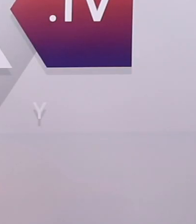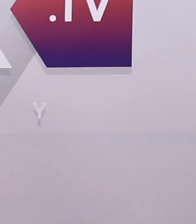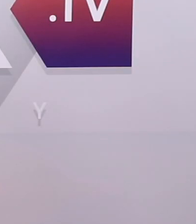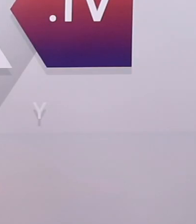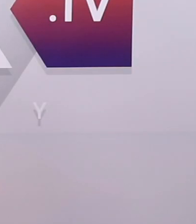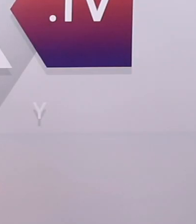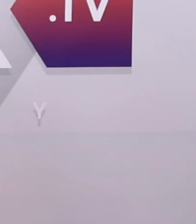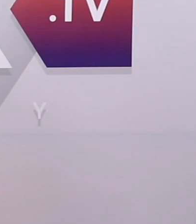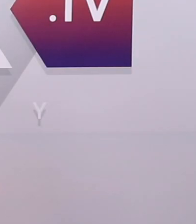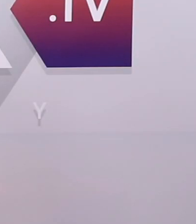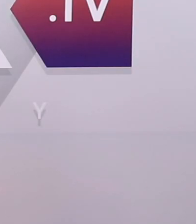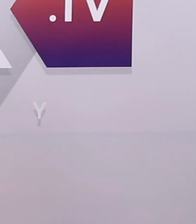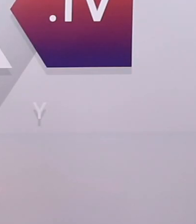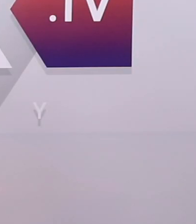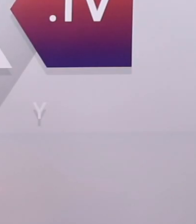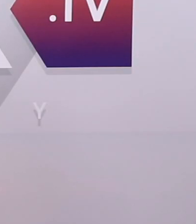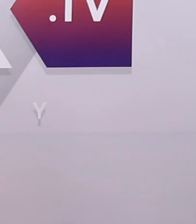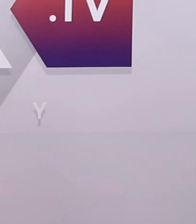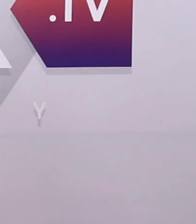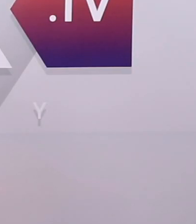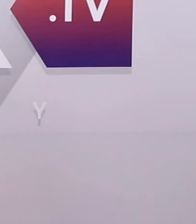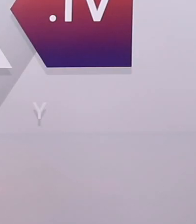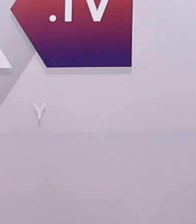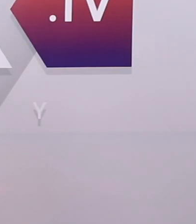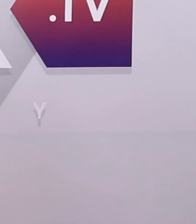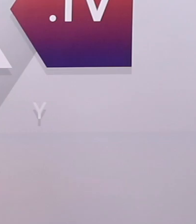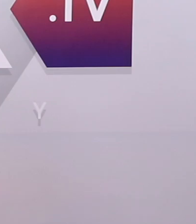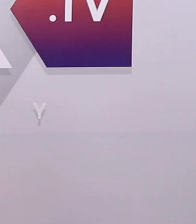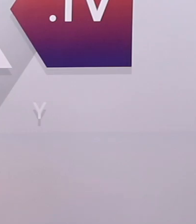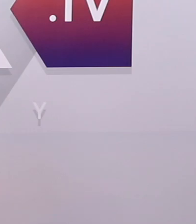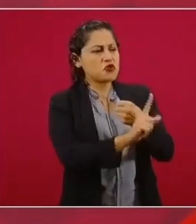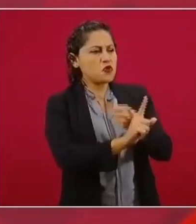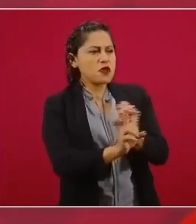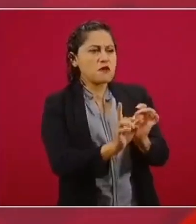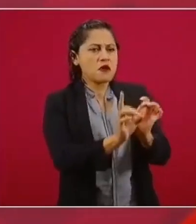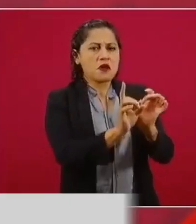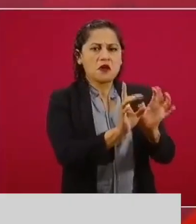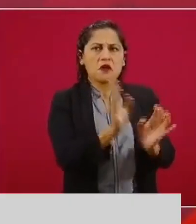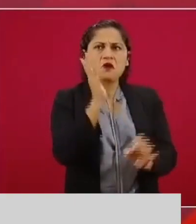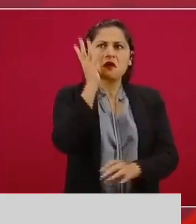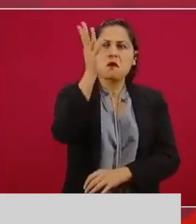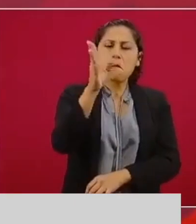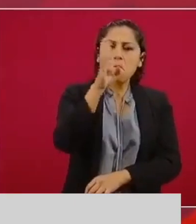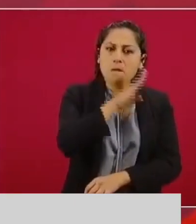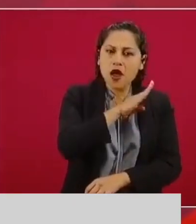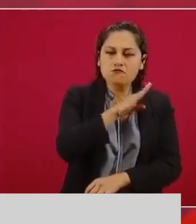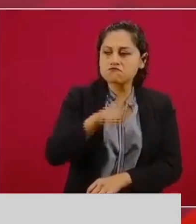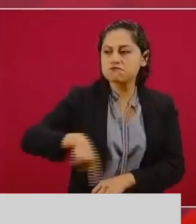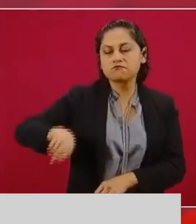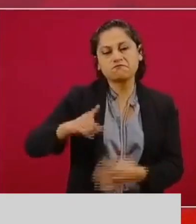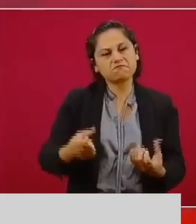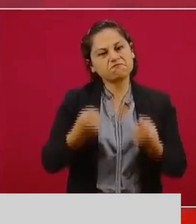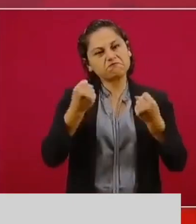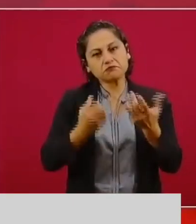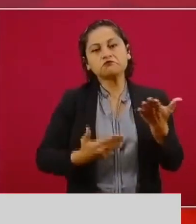Continuamos con más en TVMX Noticias. Vamos con la información del panorama nacional. El empresario Alfonso Romo Garza dejó su cargo como jefe de la oficina de la